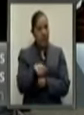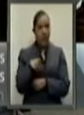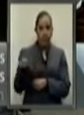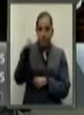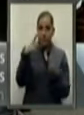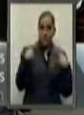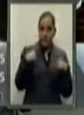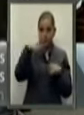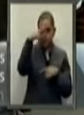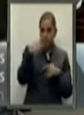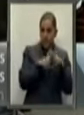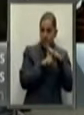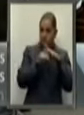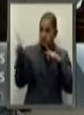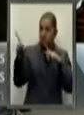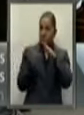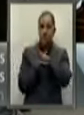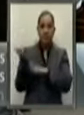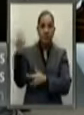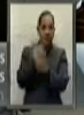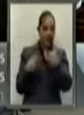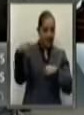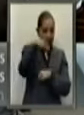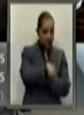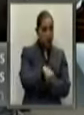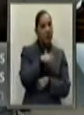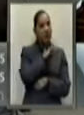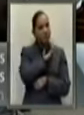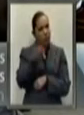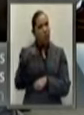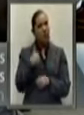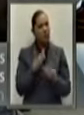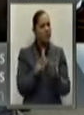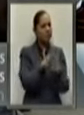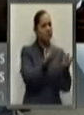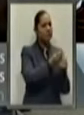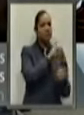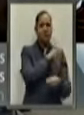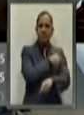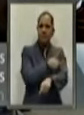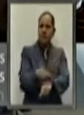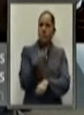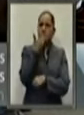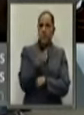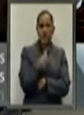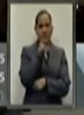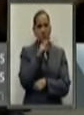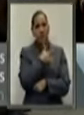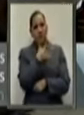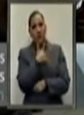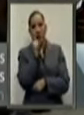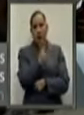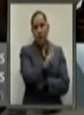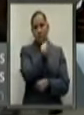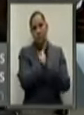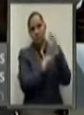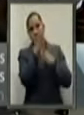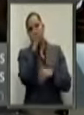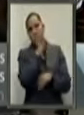sus familias en México sin el temor de ser víctimas de cualquier tipo de abuso. Es cuanto, señor presidente.